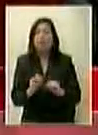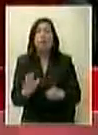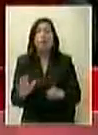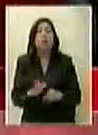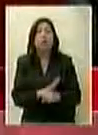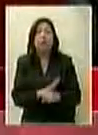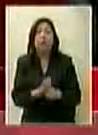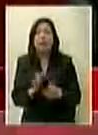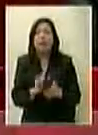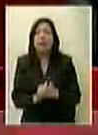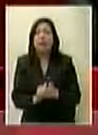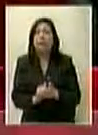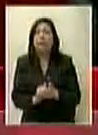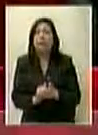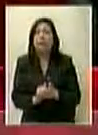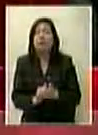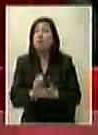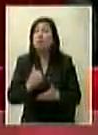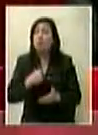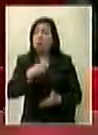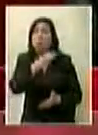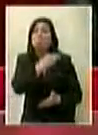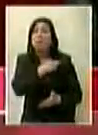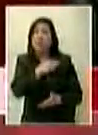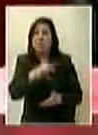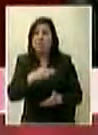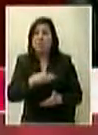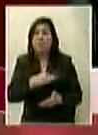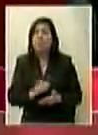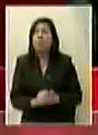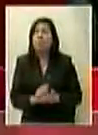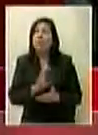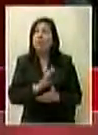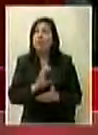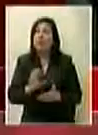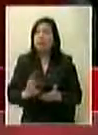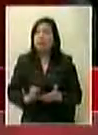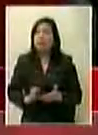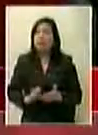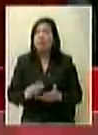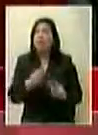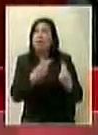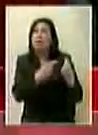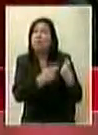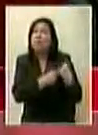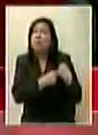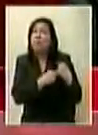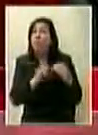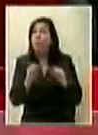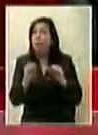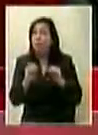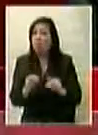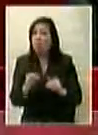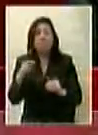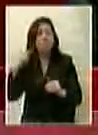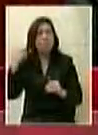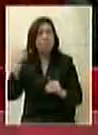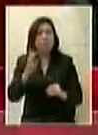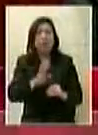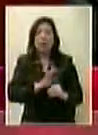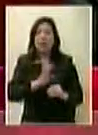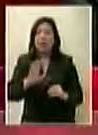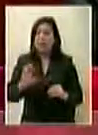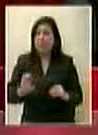cabalmente. Soy ministra de Estado, señor presidente, y mi rol es hacer cumplir las políticas de